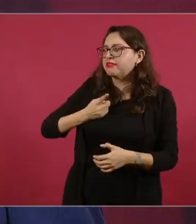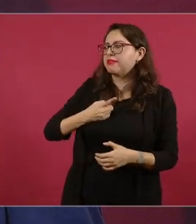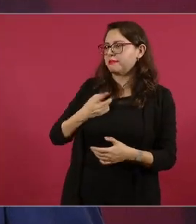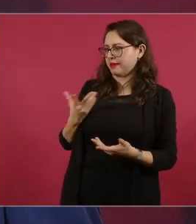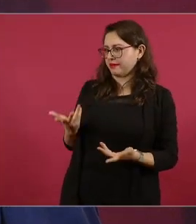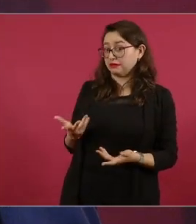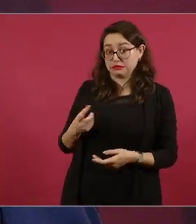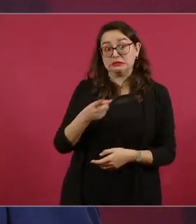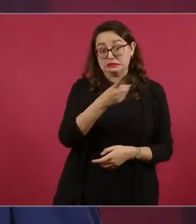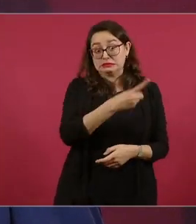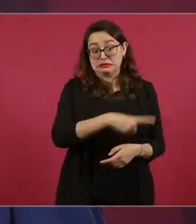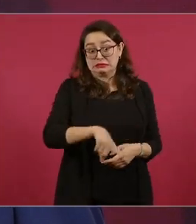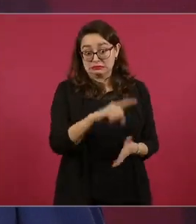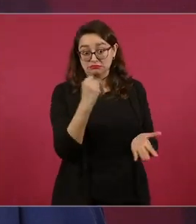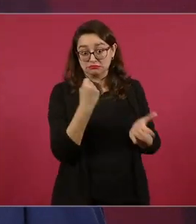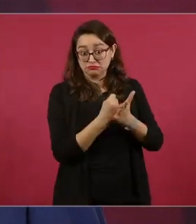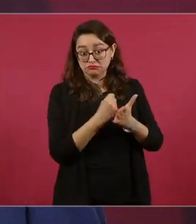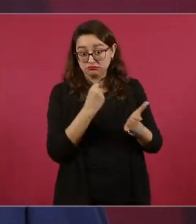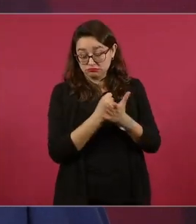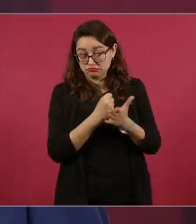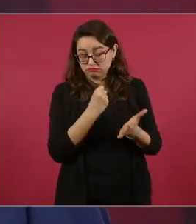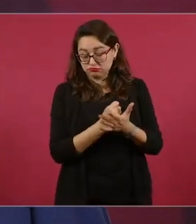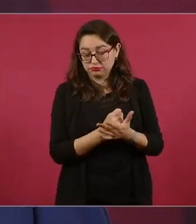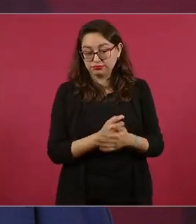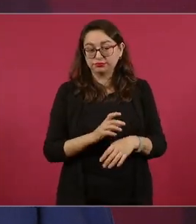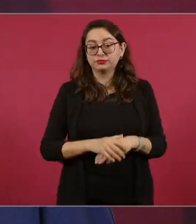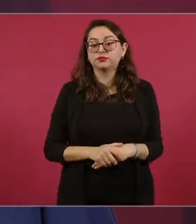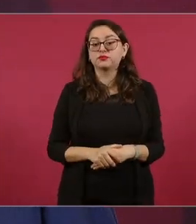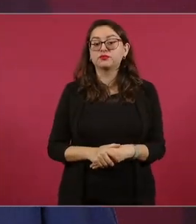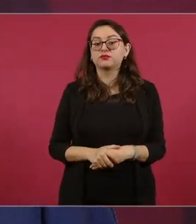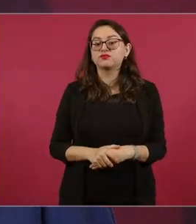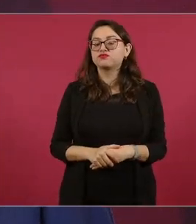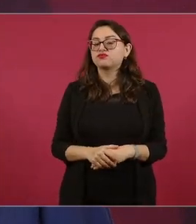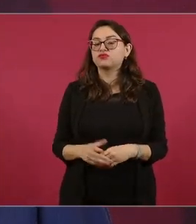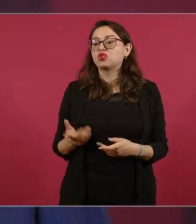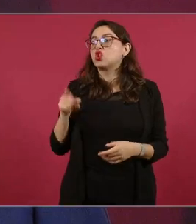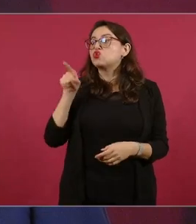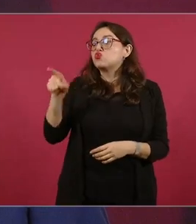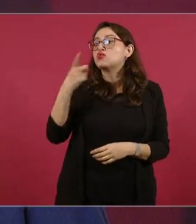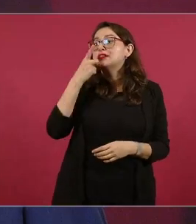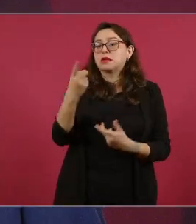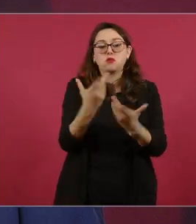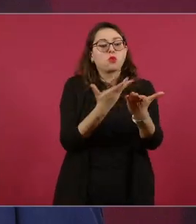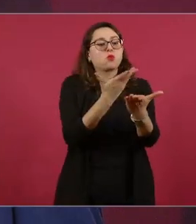A ver, lo que me importan son los cómos,